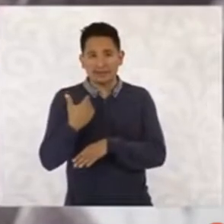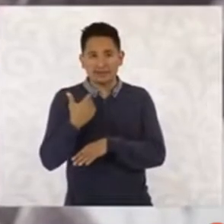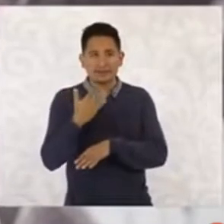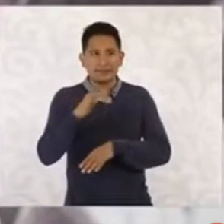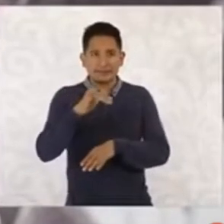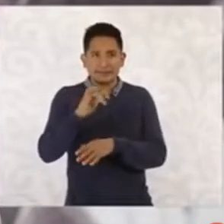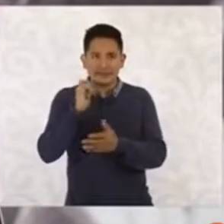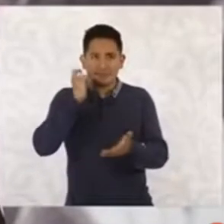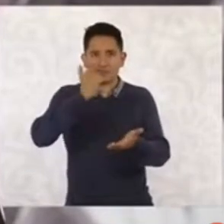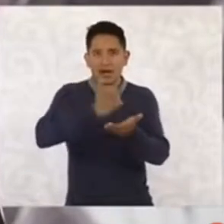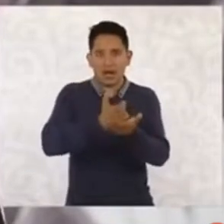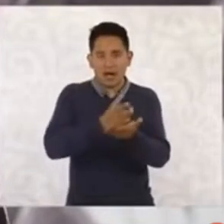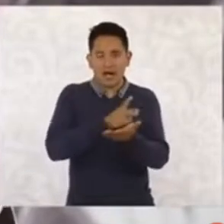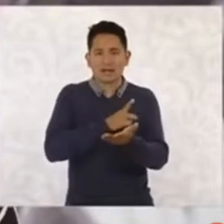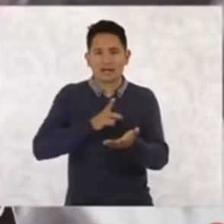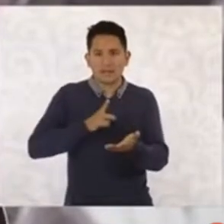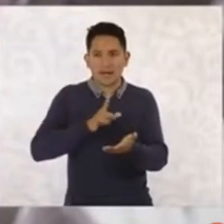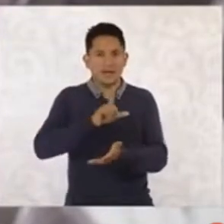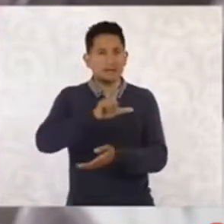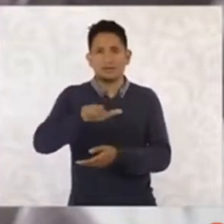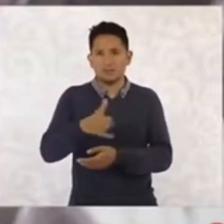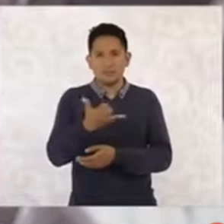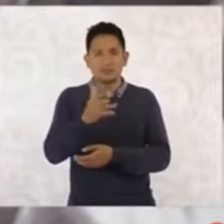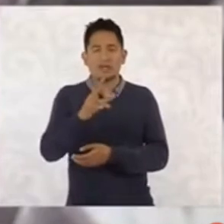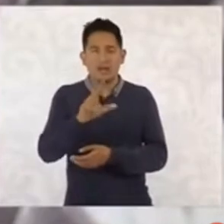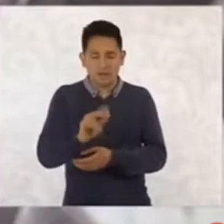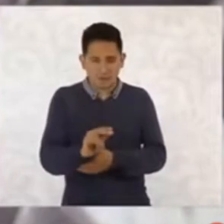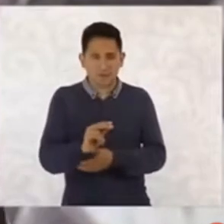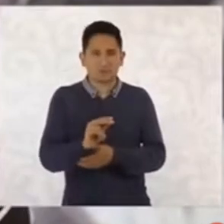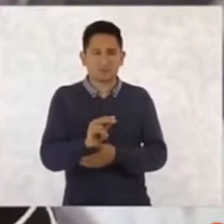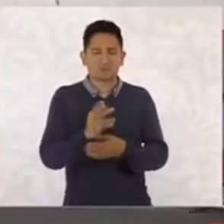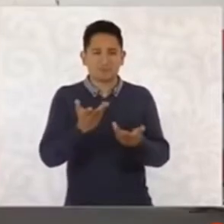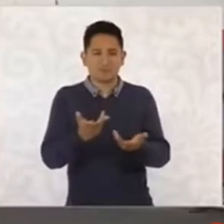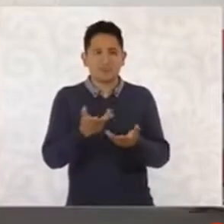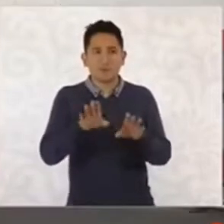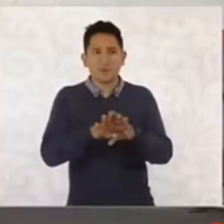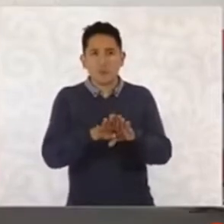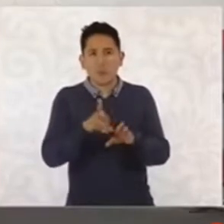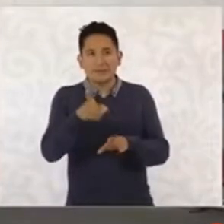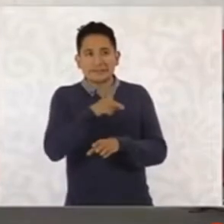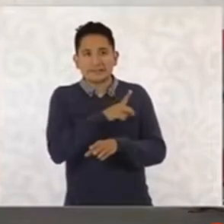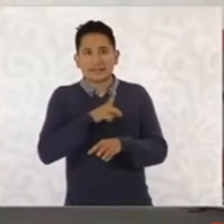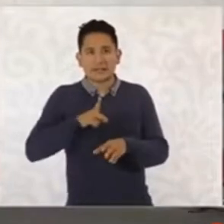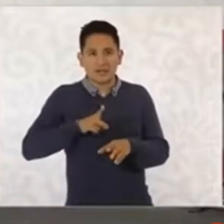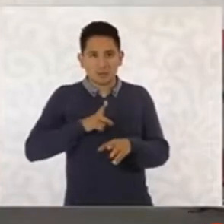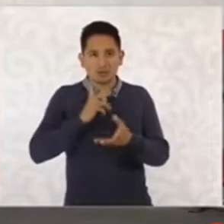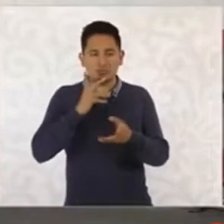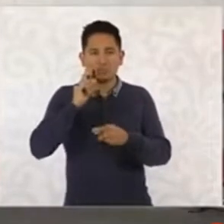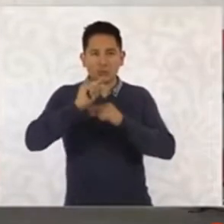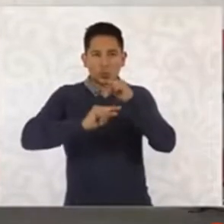aplicó y cómo es que se generó el adeudo. La siguiente, por favor.